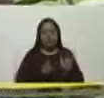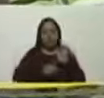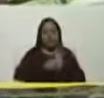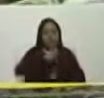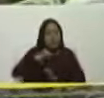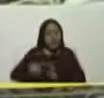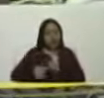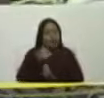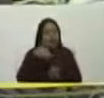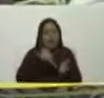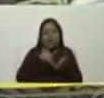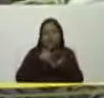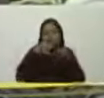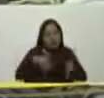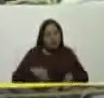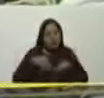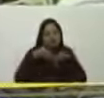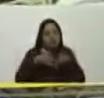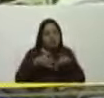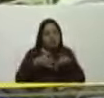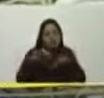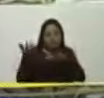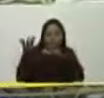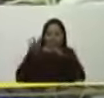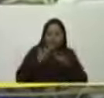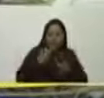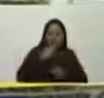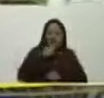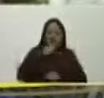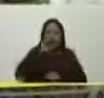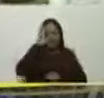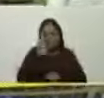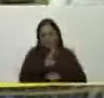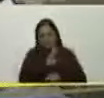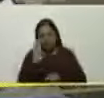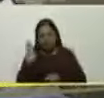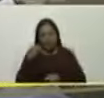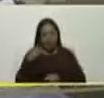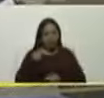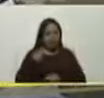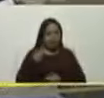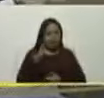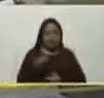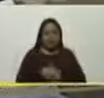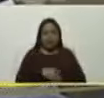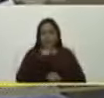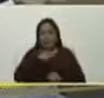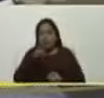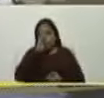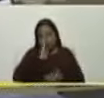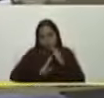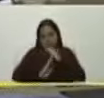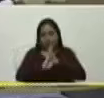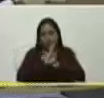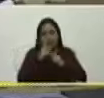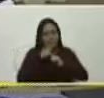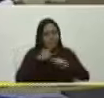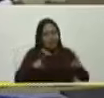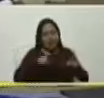siempre. Ahí recibí la bendición de varias abuelitas, de gente humilde, pero